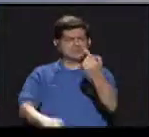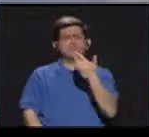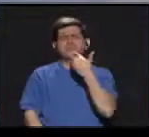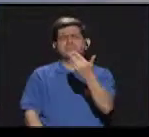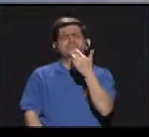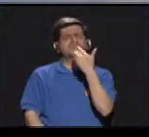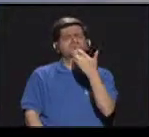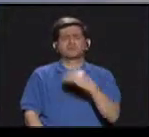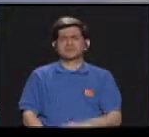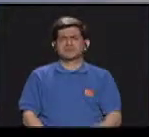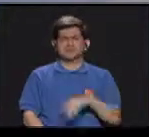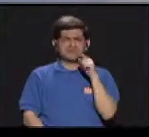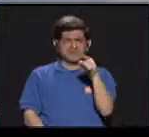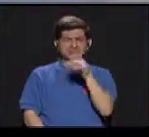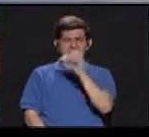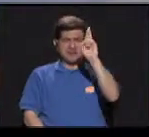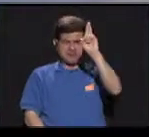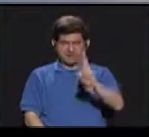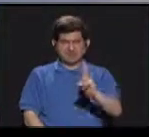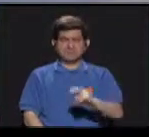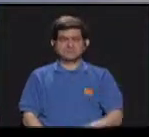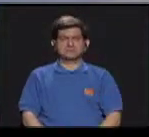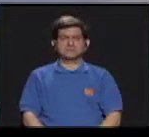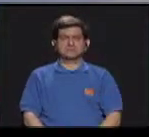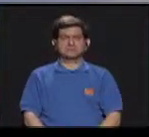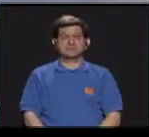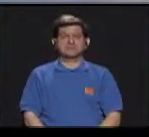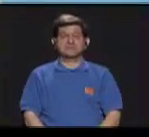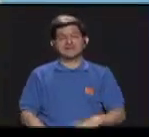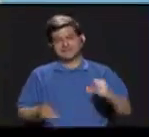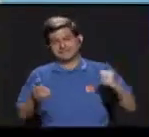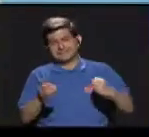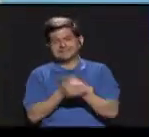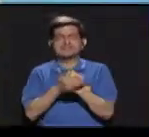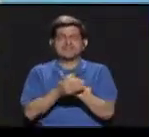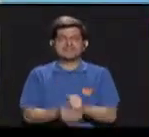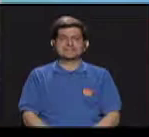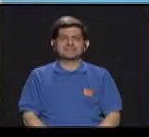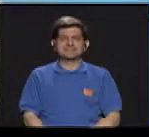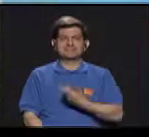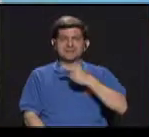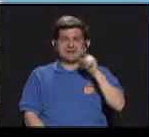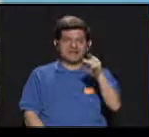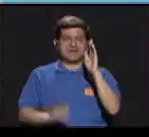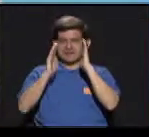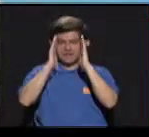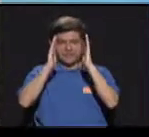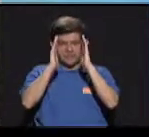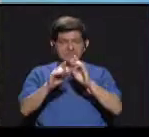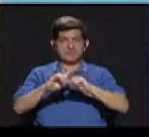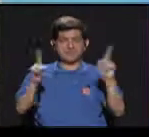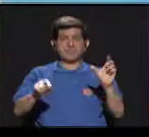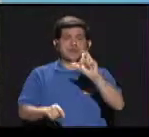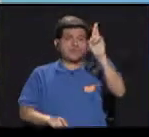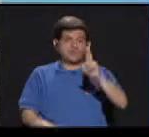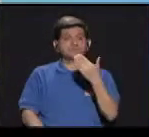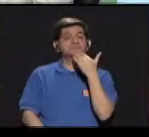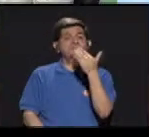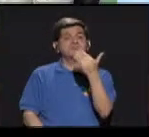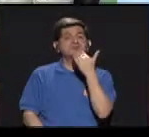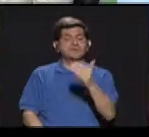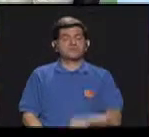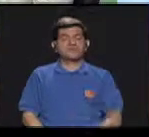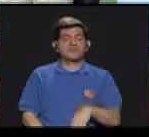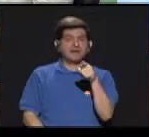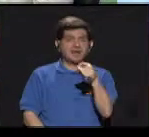muy agradecido que se encuentra hacia Costa Rica y... qué lástima que no nos escucha, pero Costa Rica le agradece a él